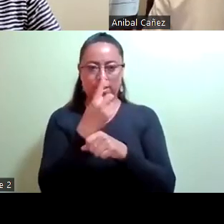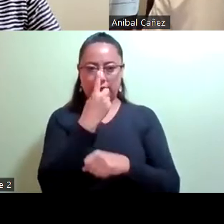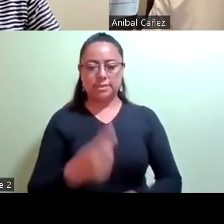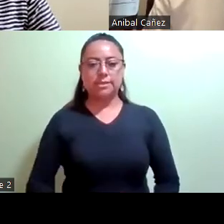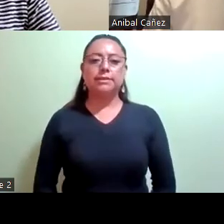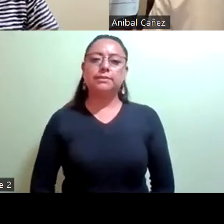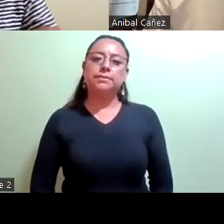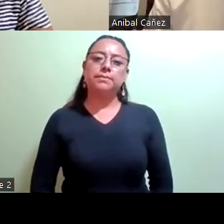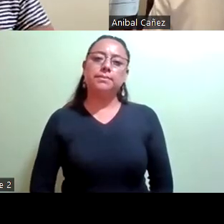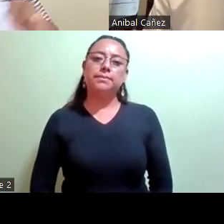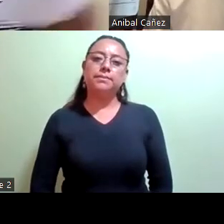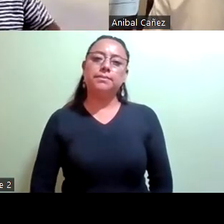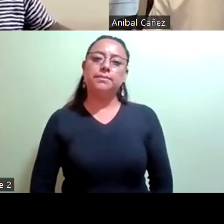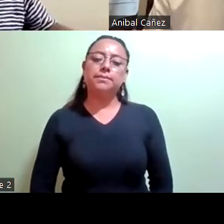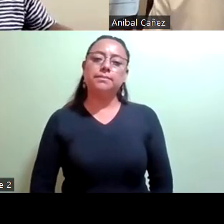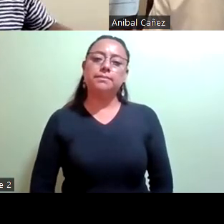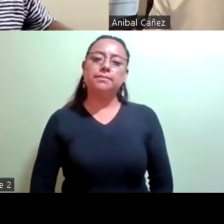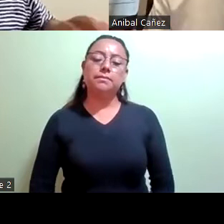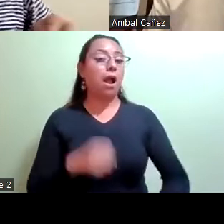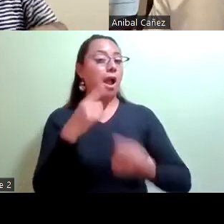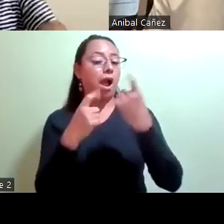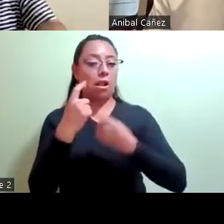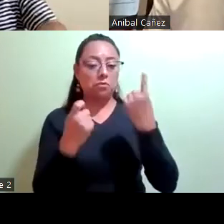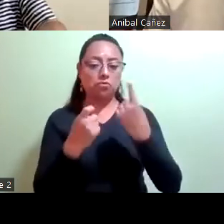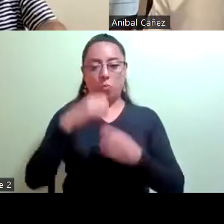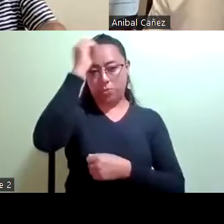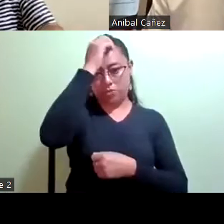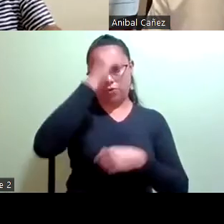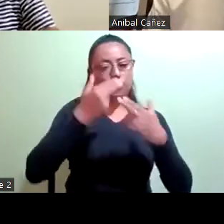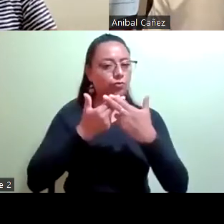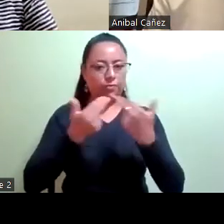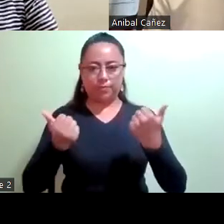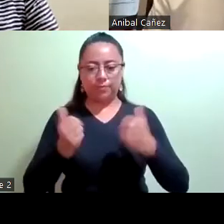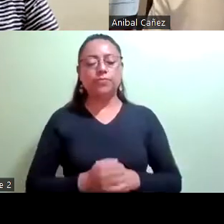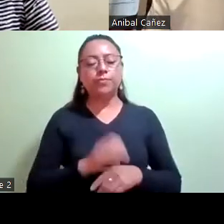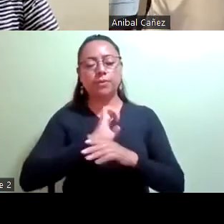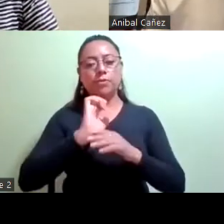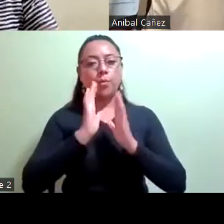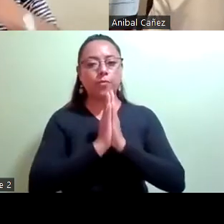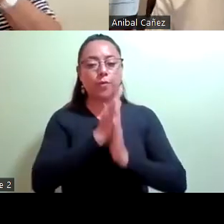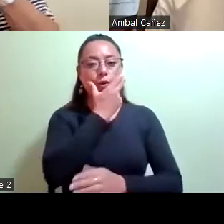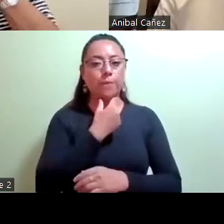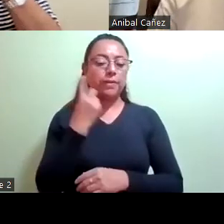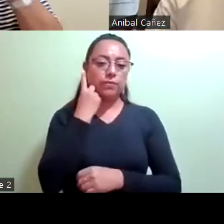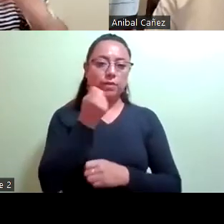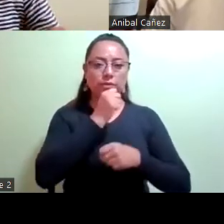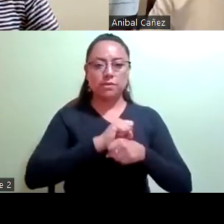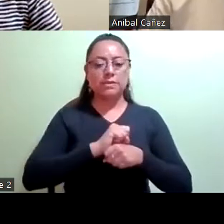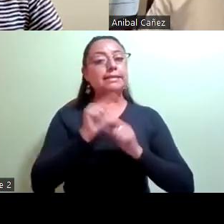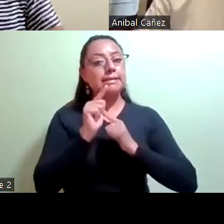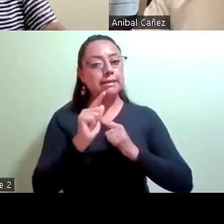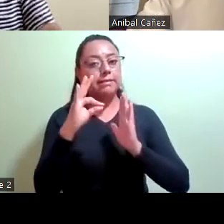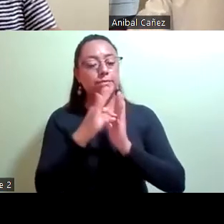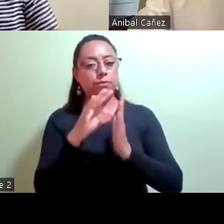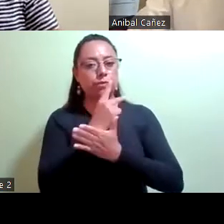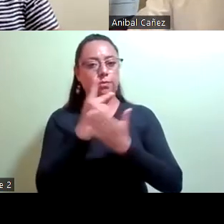No existiendo consideraciones, le solicito al diputado secretario de lectura al siguiente asunto del orden del día. El